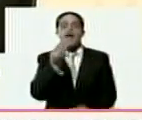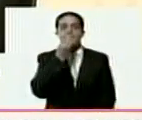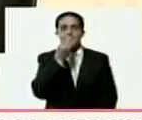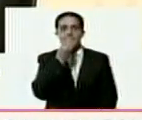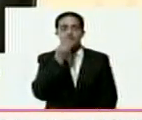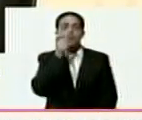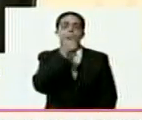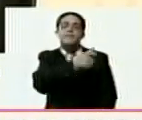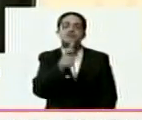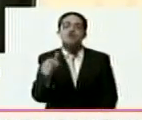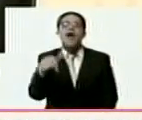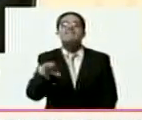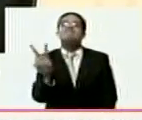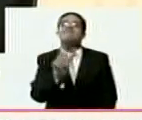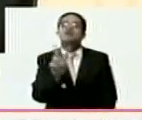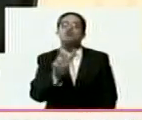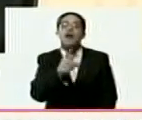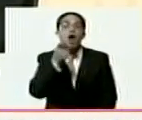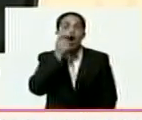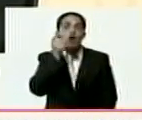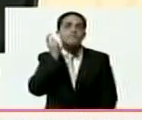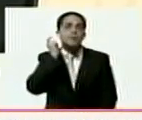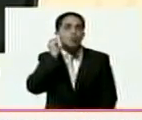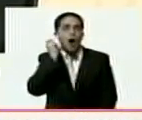venezolanos y las venezolanas.